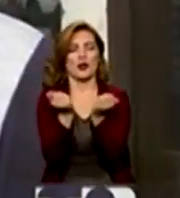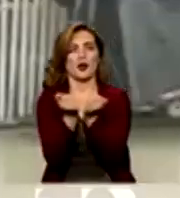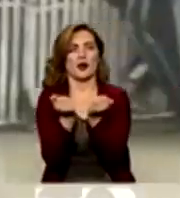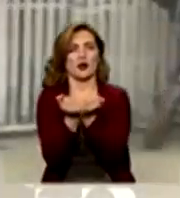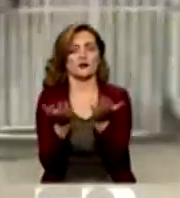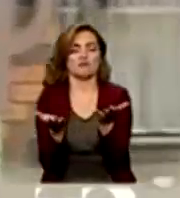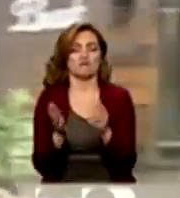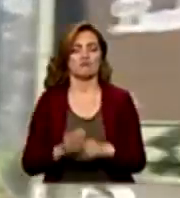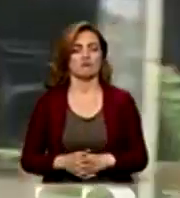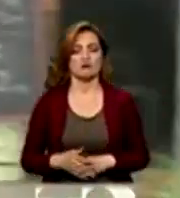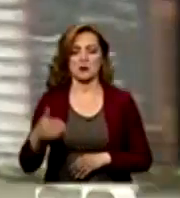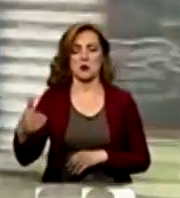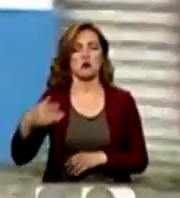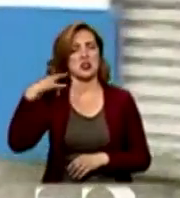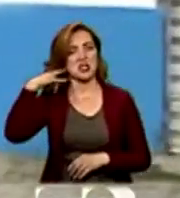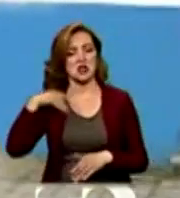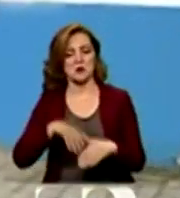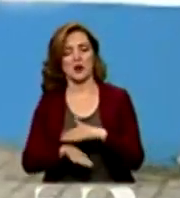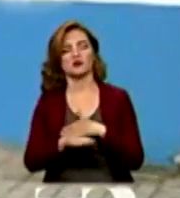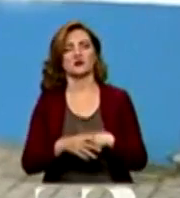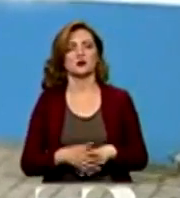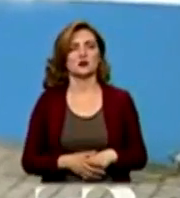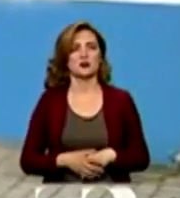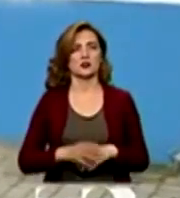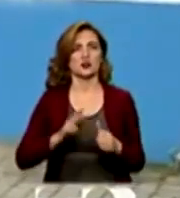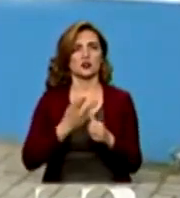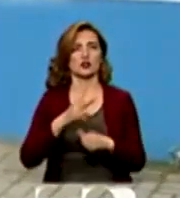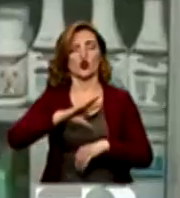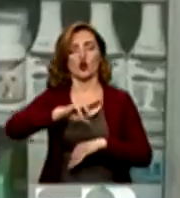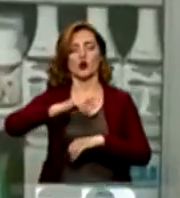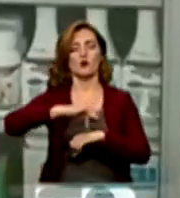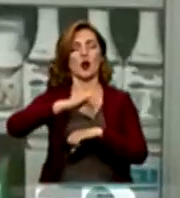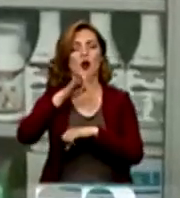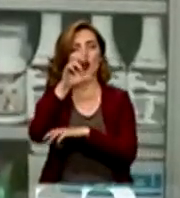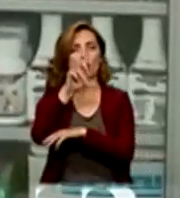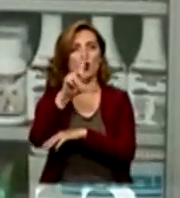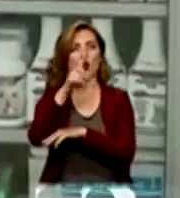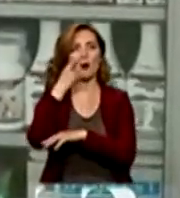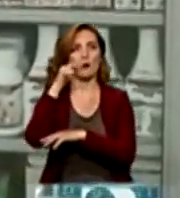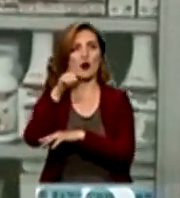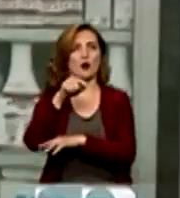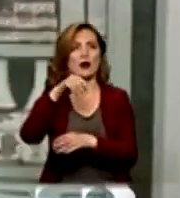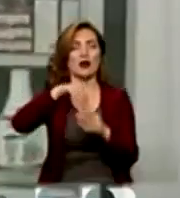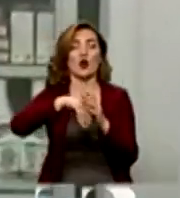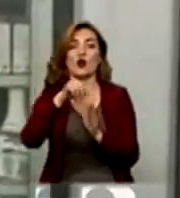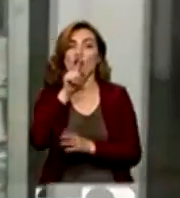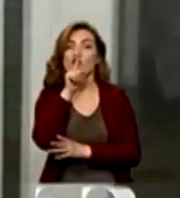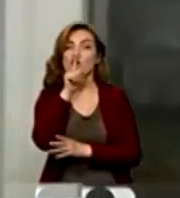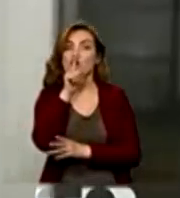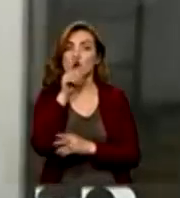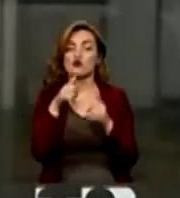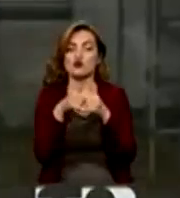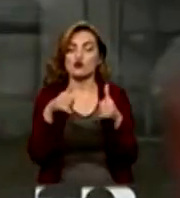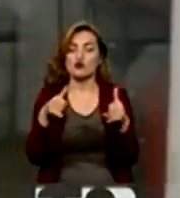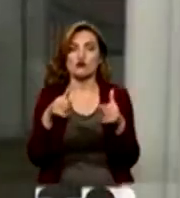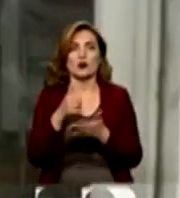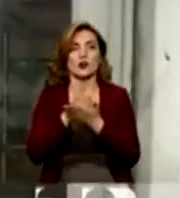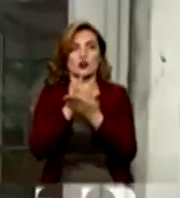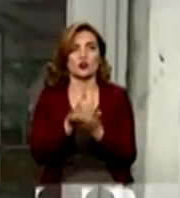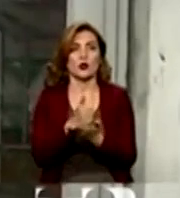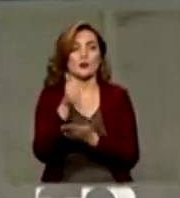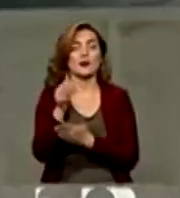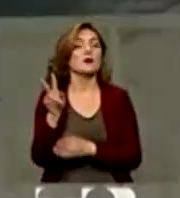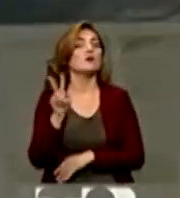lado. El segundo robo se registró la madrugada de este lunes. El pillo se quedó encerrado en el local, por lo que con la ayuda de la